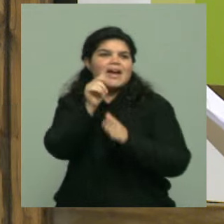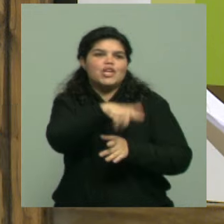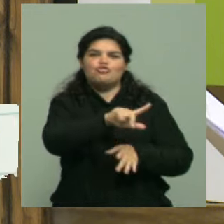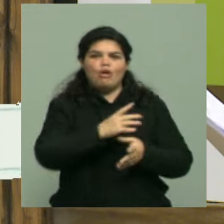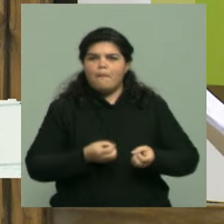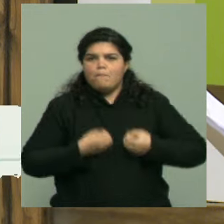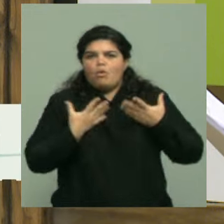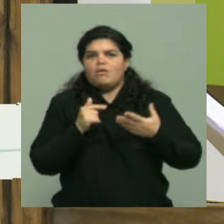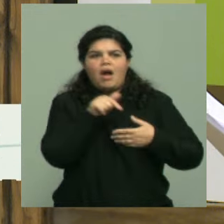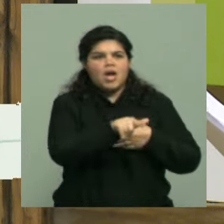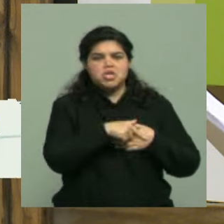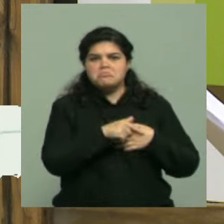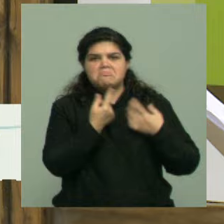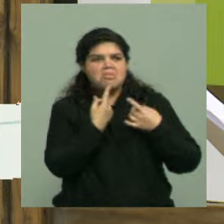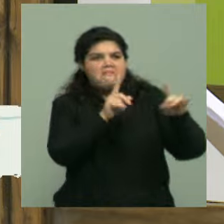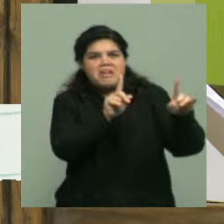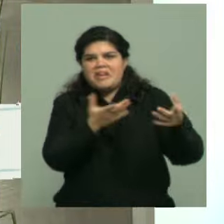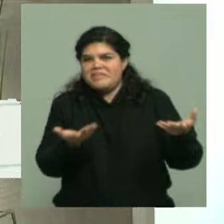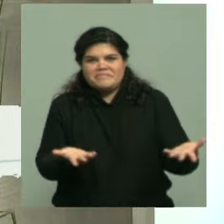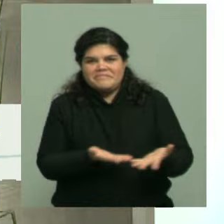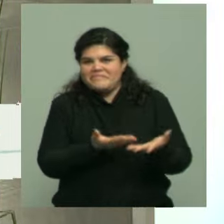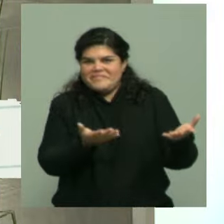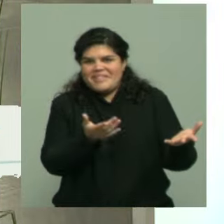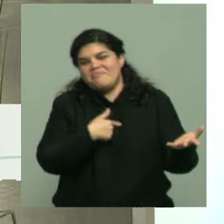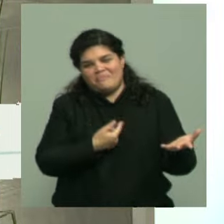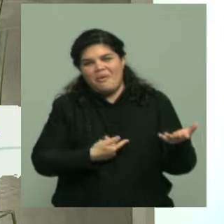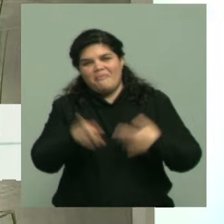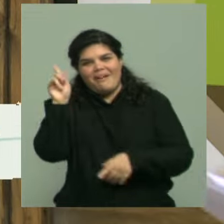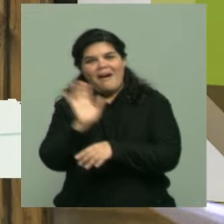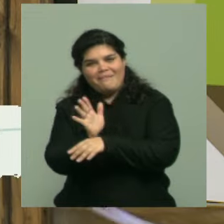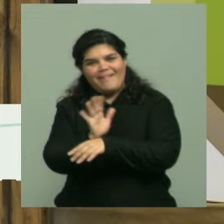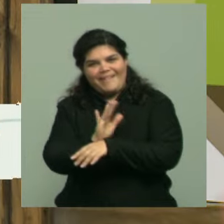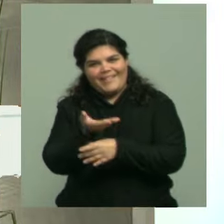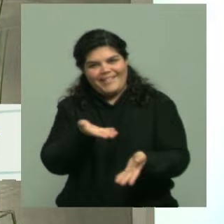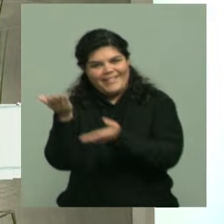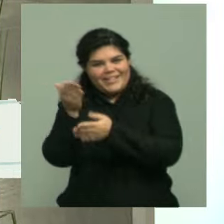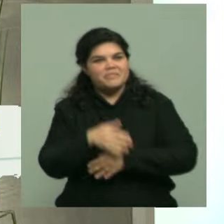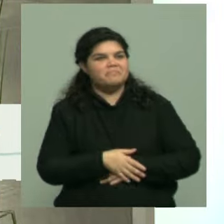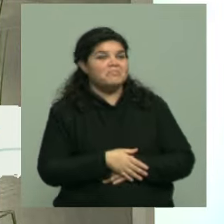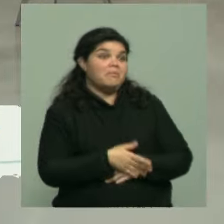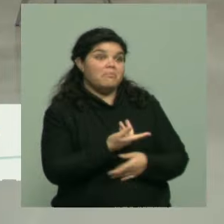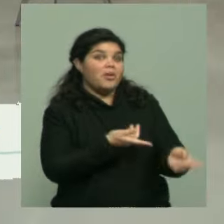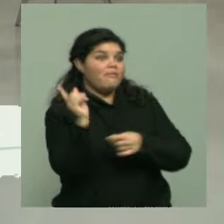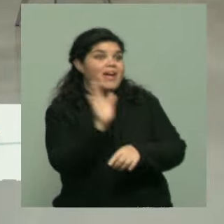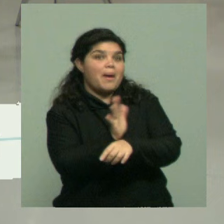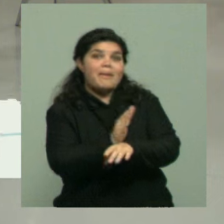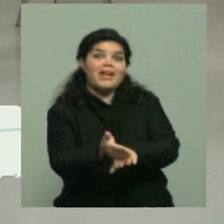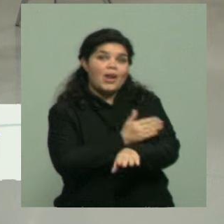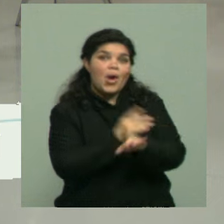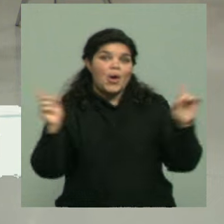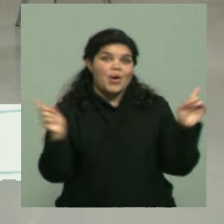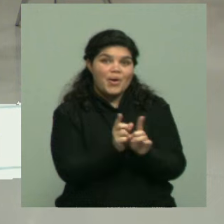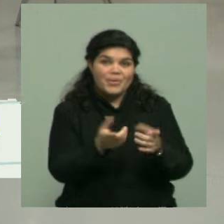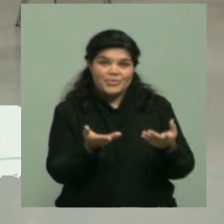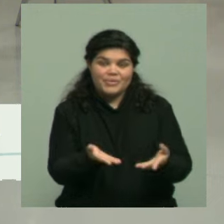Y vean la película. Sí, bueno, ya saben, la tienen que ver. Vean el tráiler. Vean el tráiler de la peli,